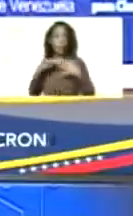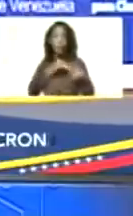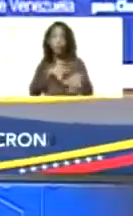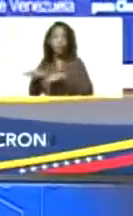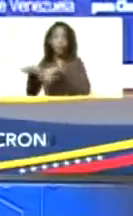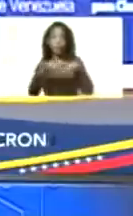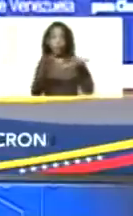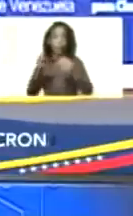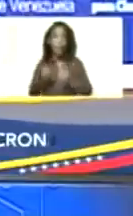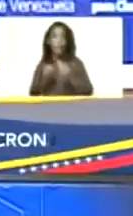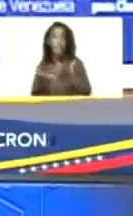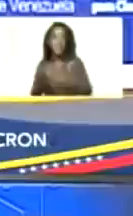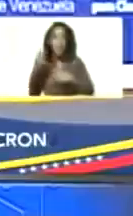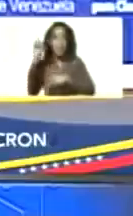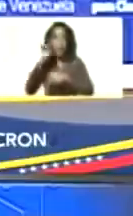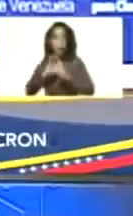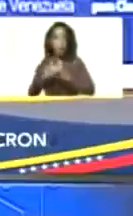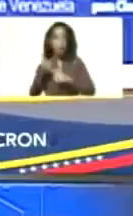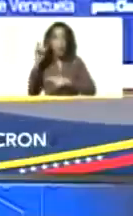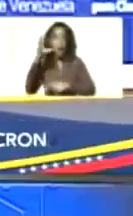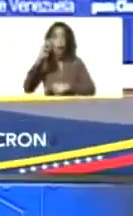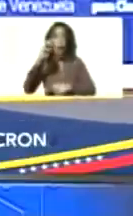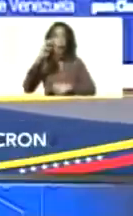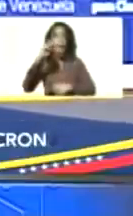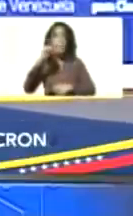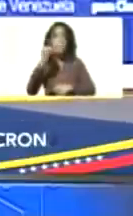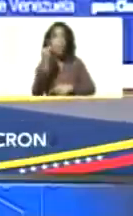las calles. Atención Panamá.